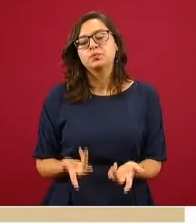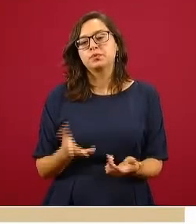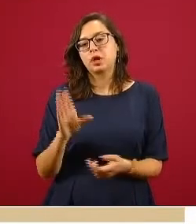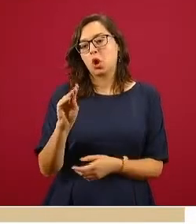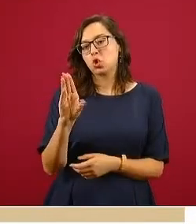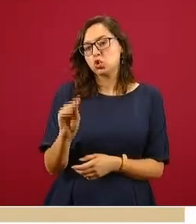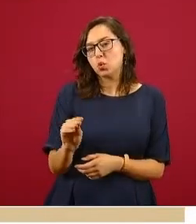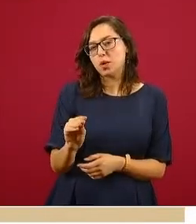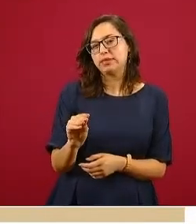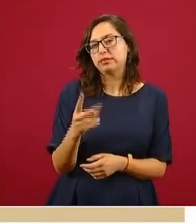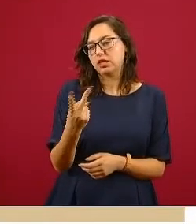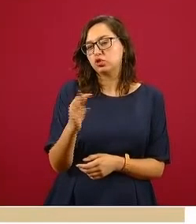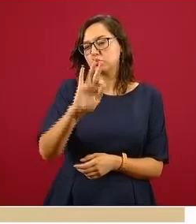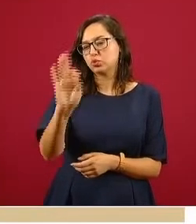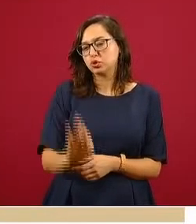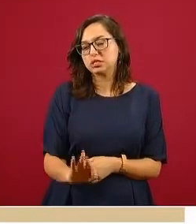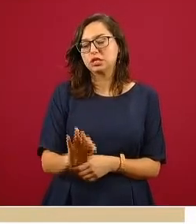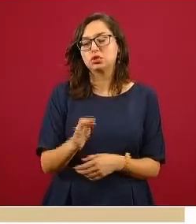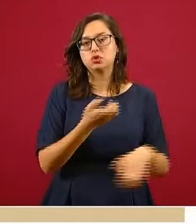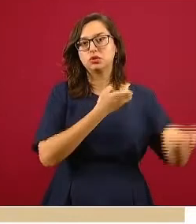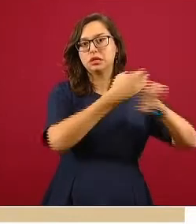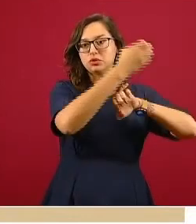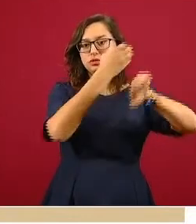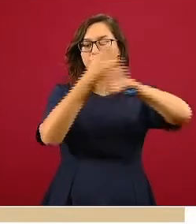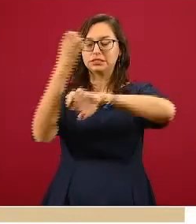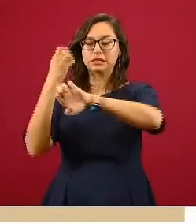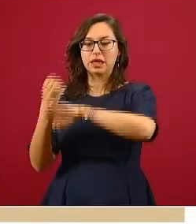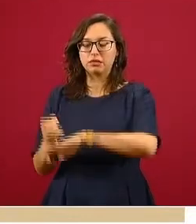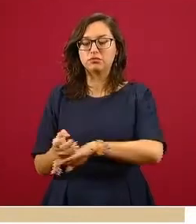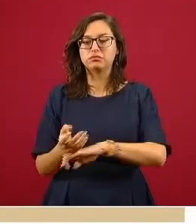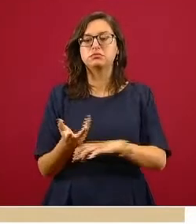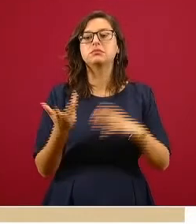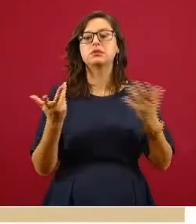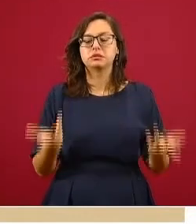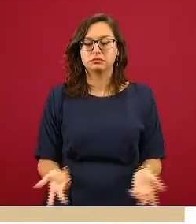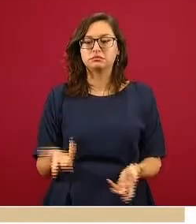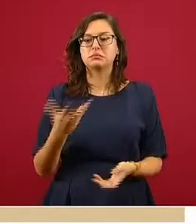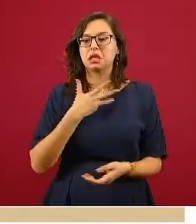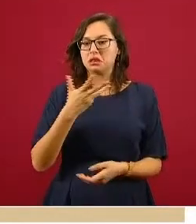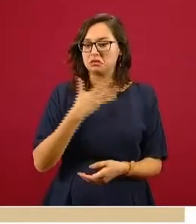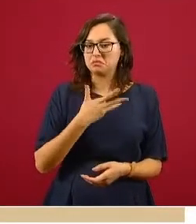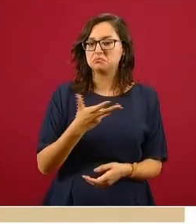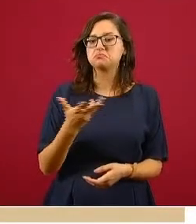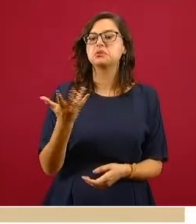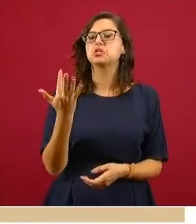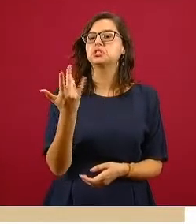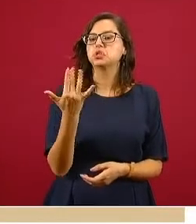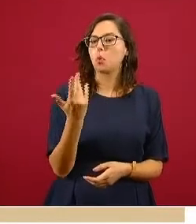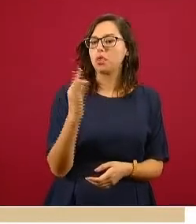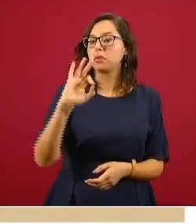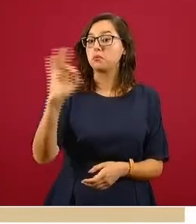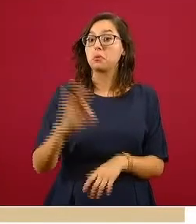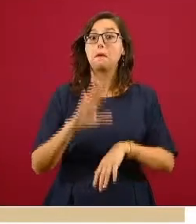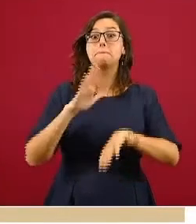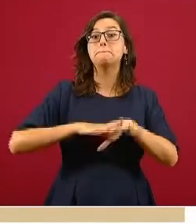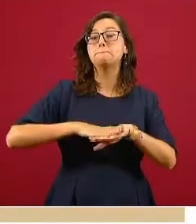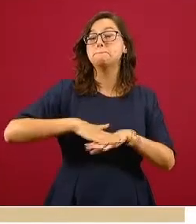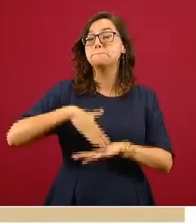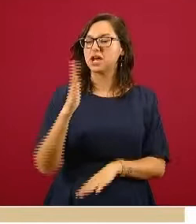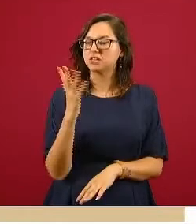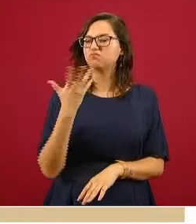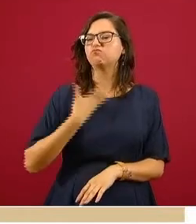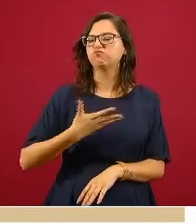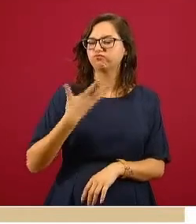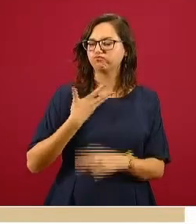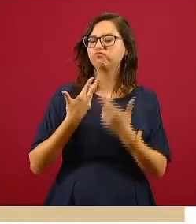el 92% de las entidades federativas tienen inclusive 50% o más de disponibilidad de